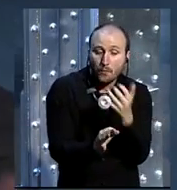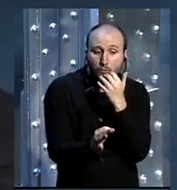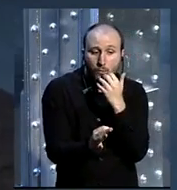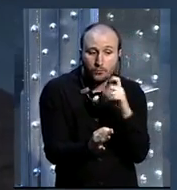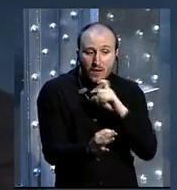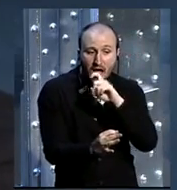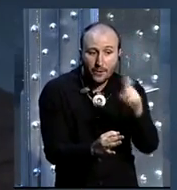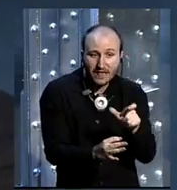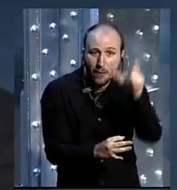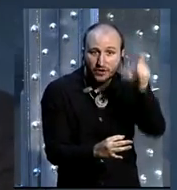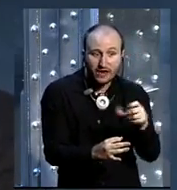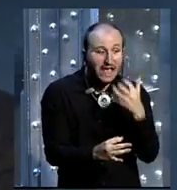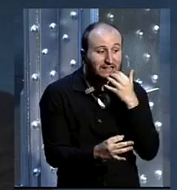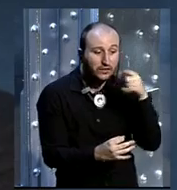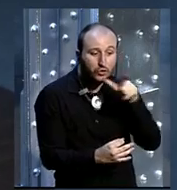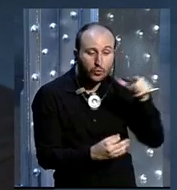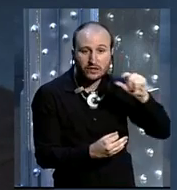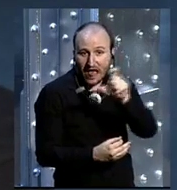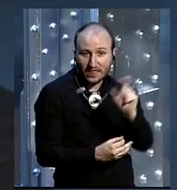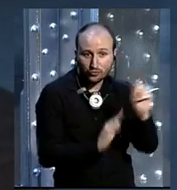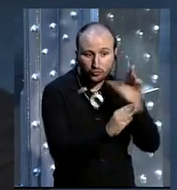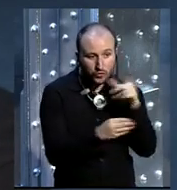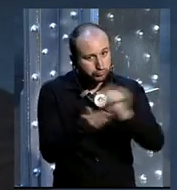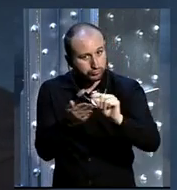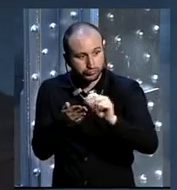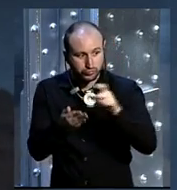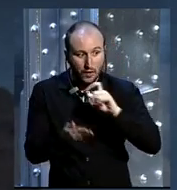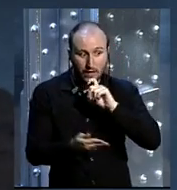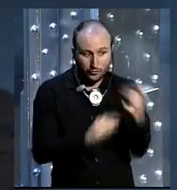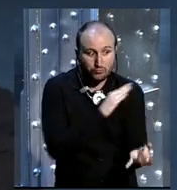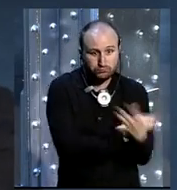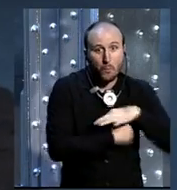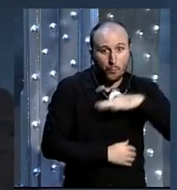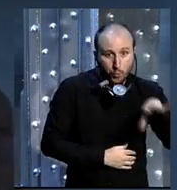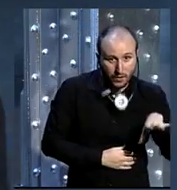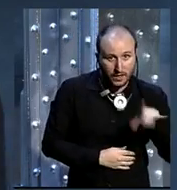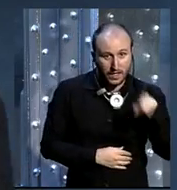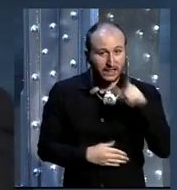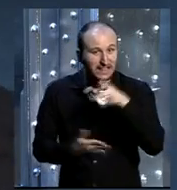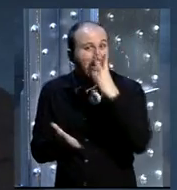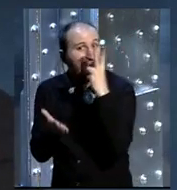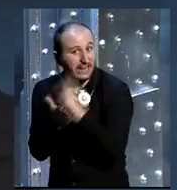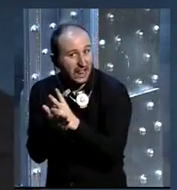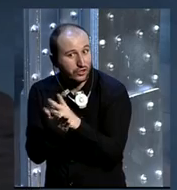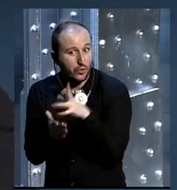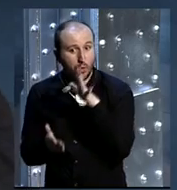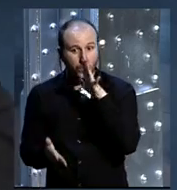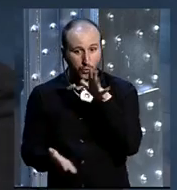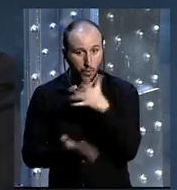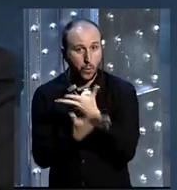ponen sus datos en nuestro servicio. Y trabajamos muy duro en ese sentido. Es un reto muy importante el tratar de